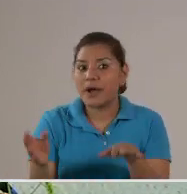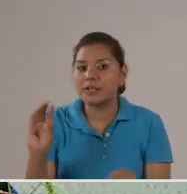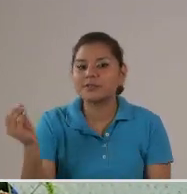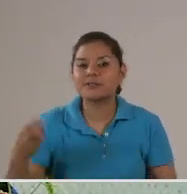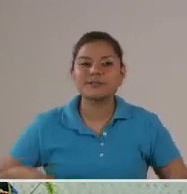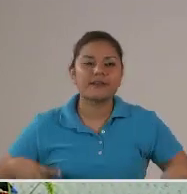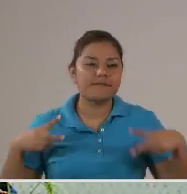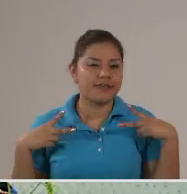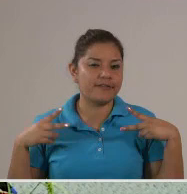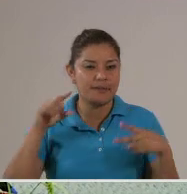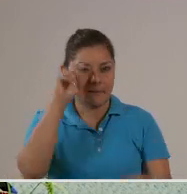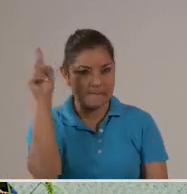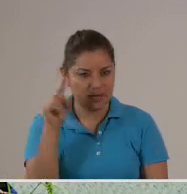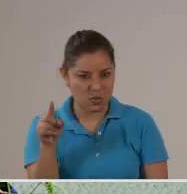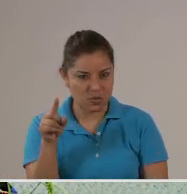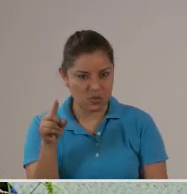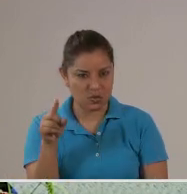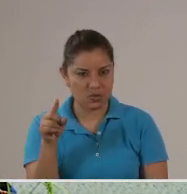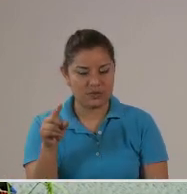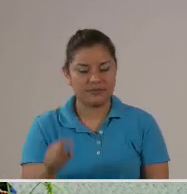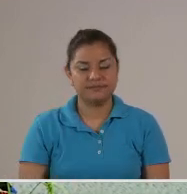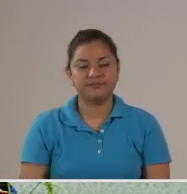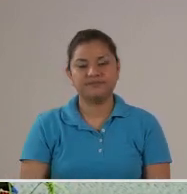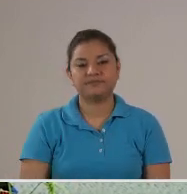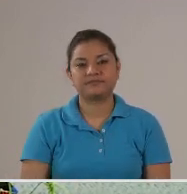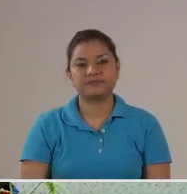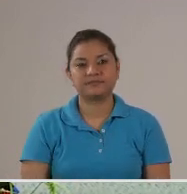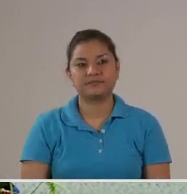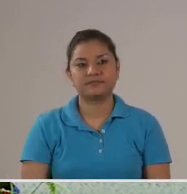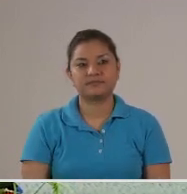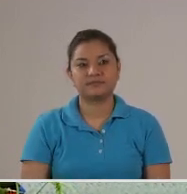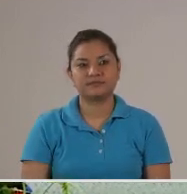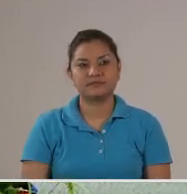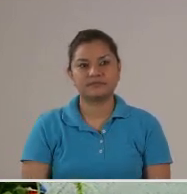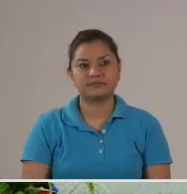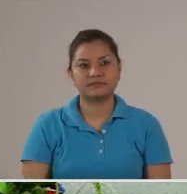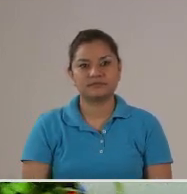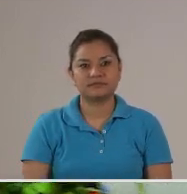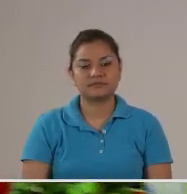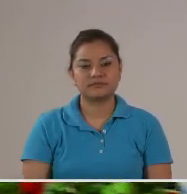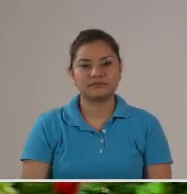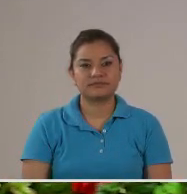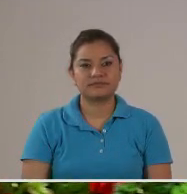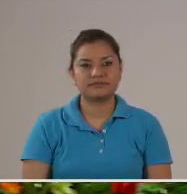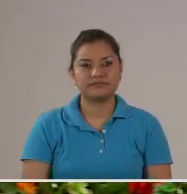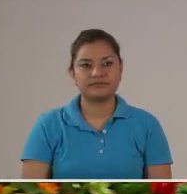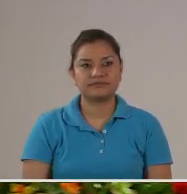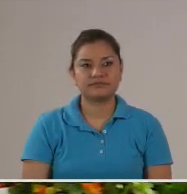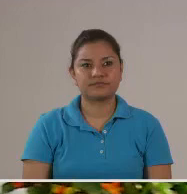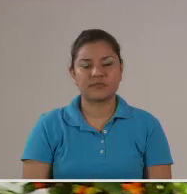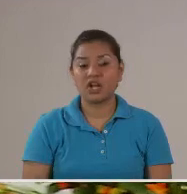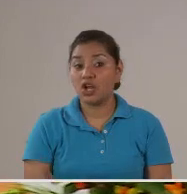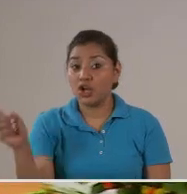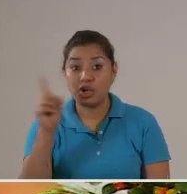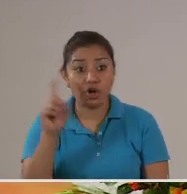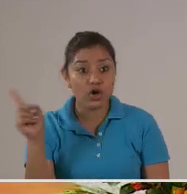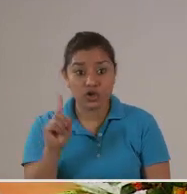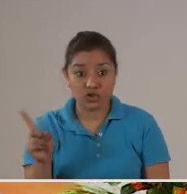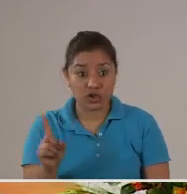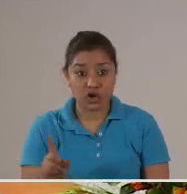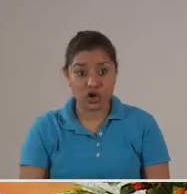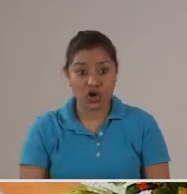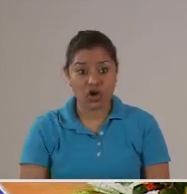vivientes y Zombies desde luego que no no lo